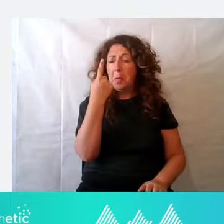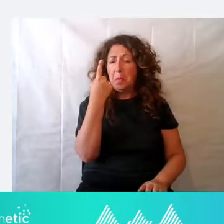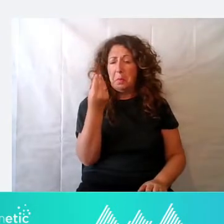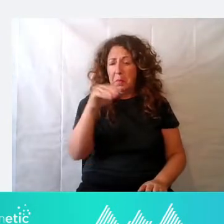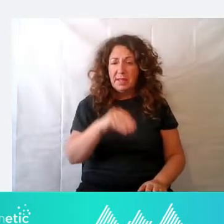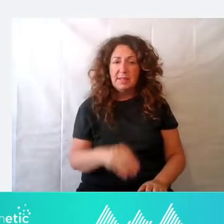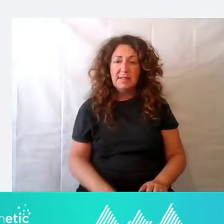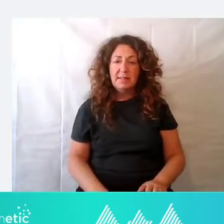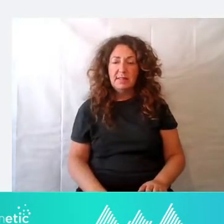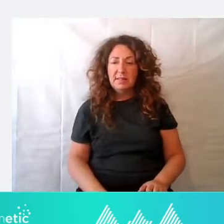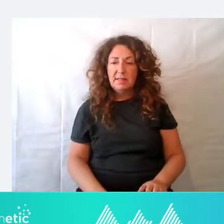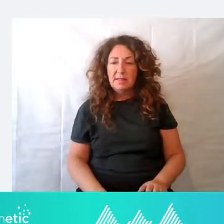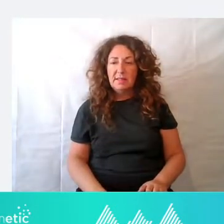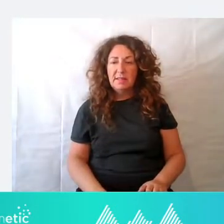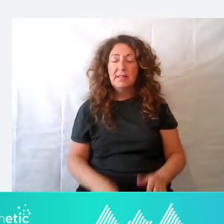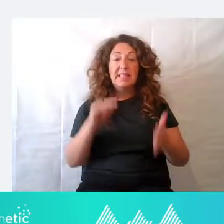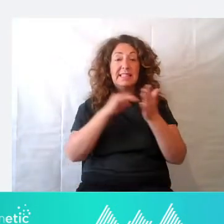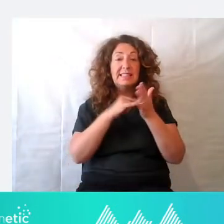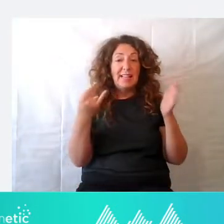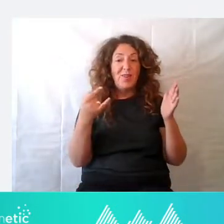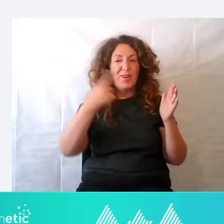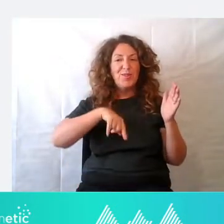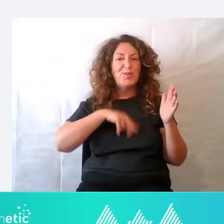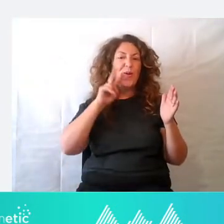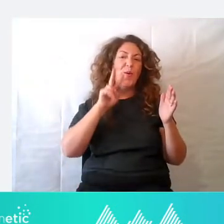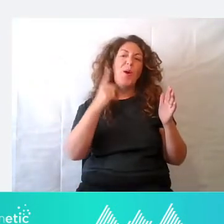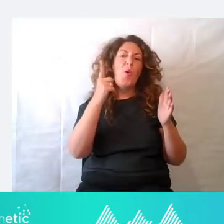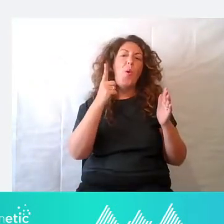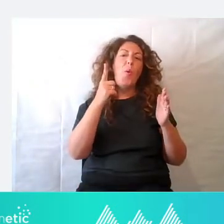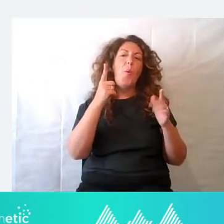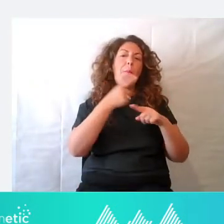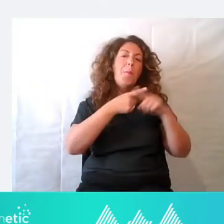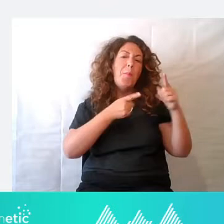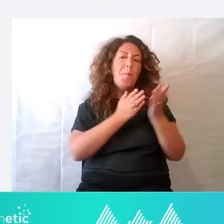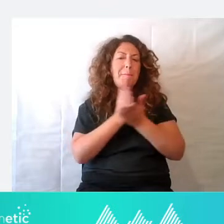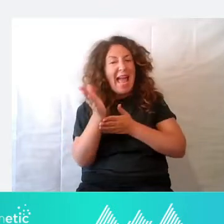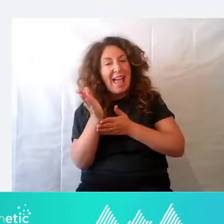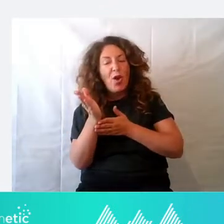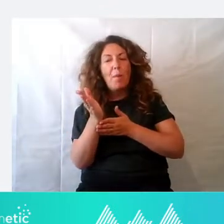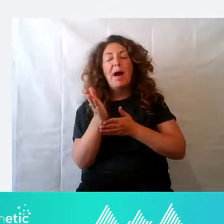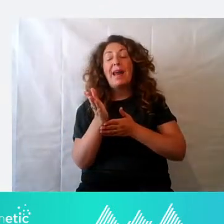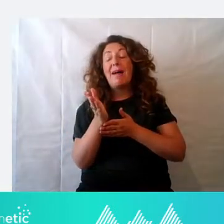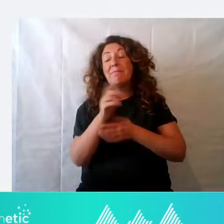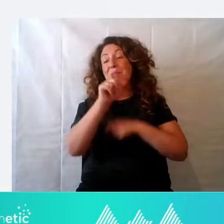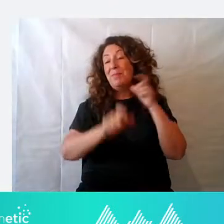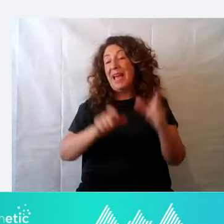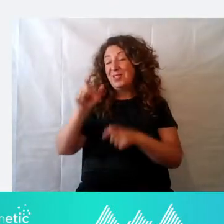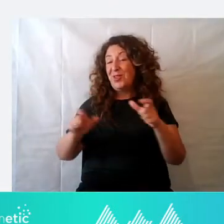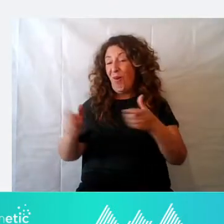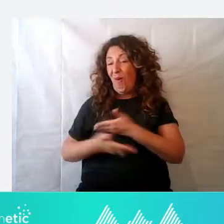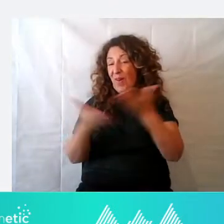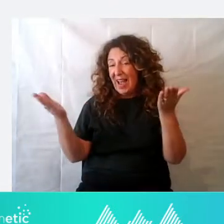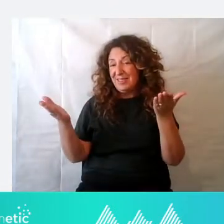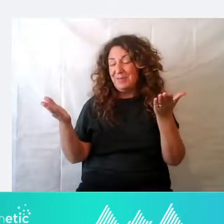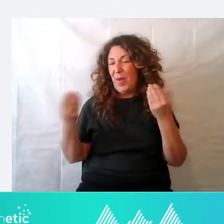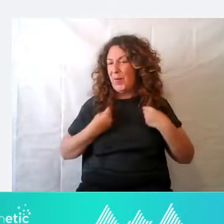la tecnología las vemos también como un medio para facilitar la vida a todas las personas también en este momento lo vemos como